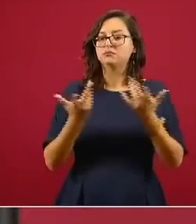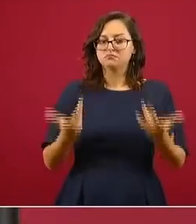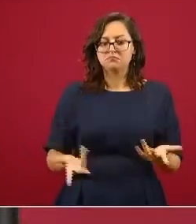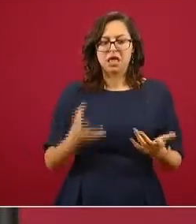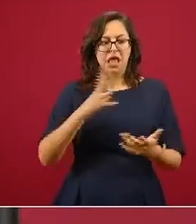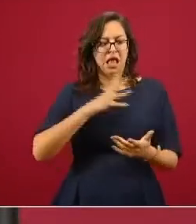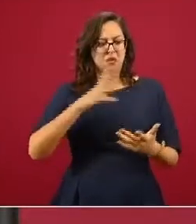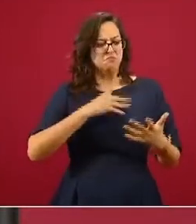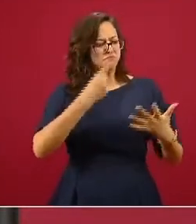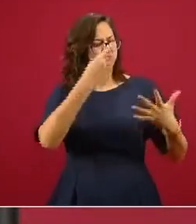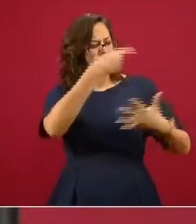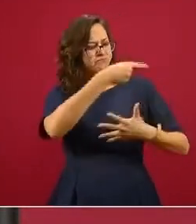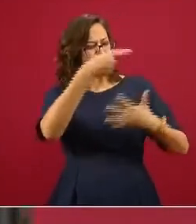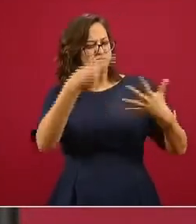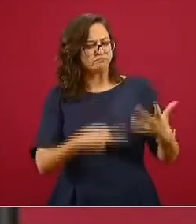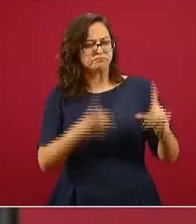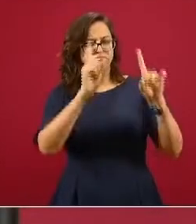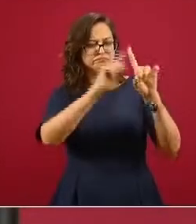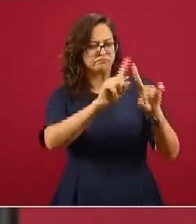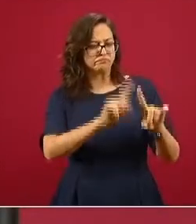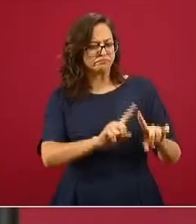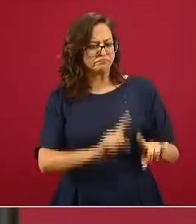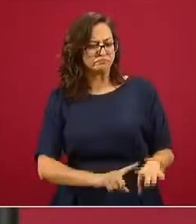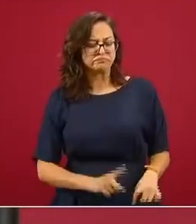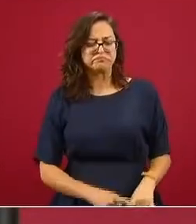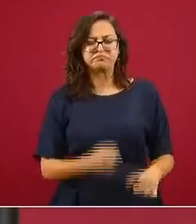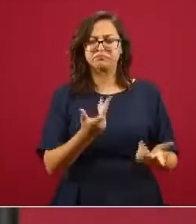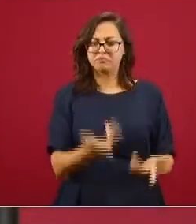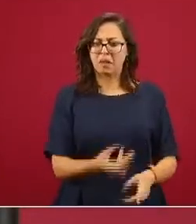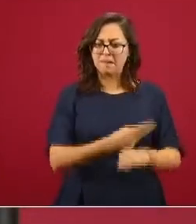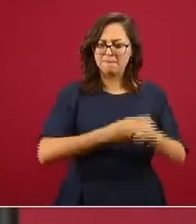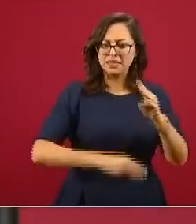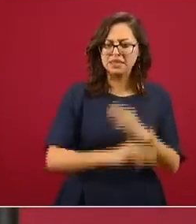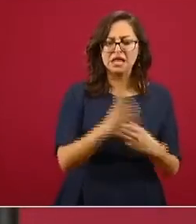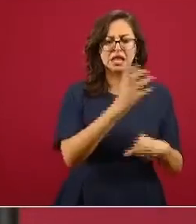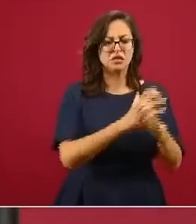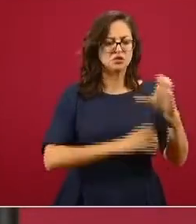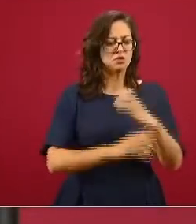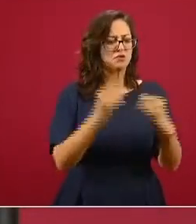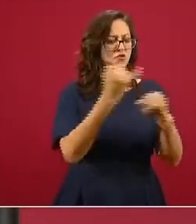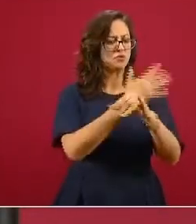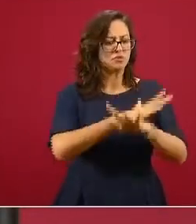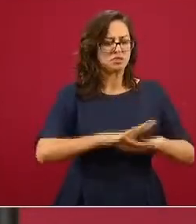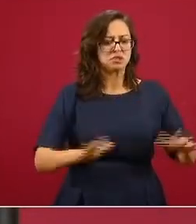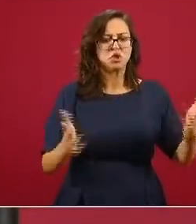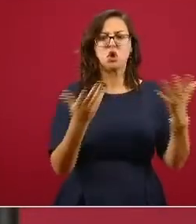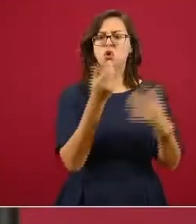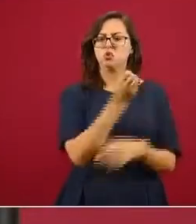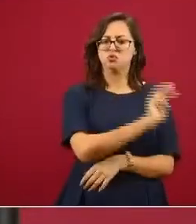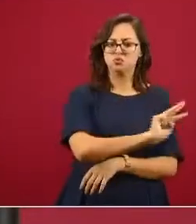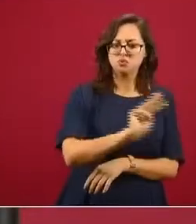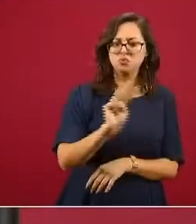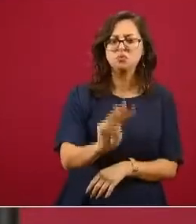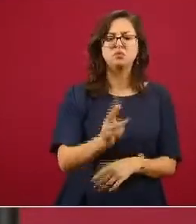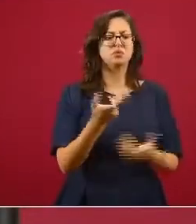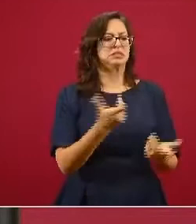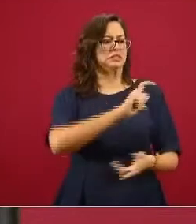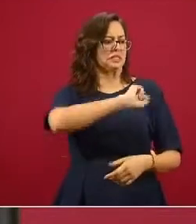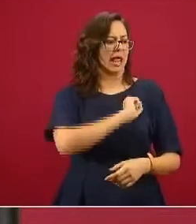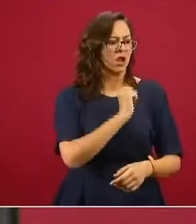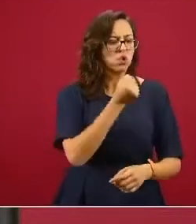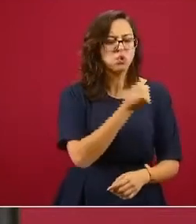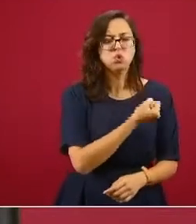recursos útiles para ustedes como ciudadanas, como ciudadanos, que quisieran encontrar información sobre promoción de la